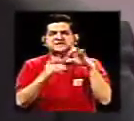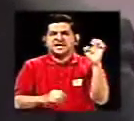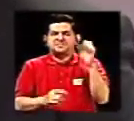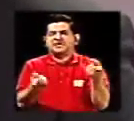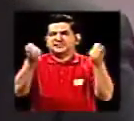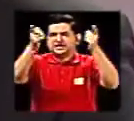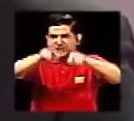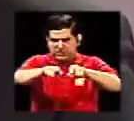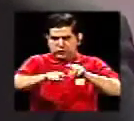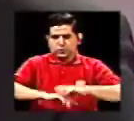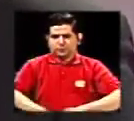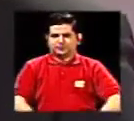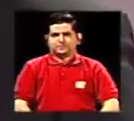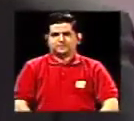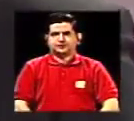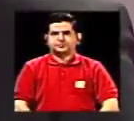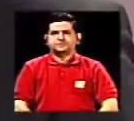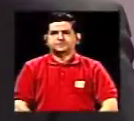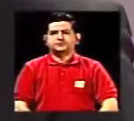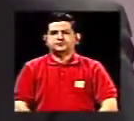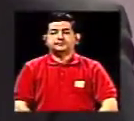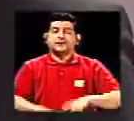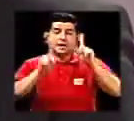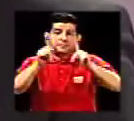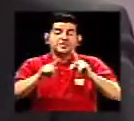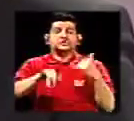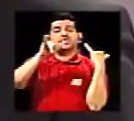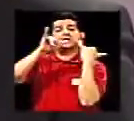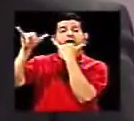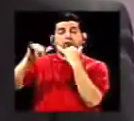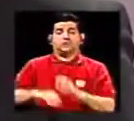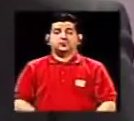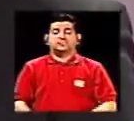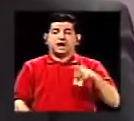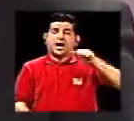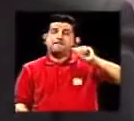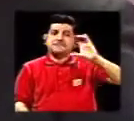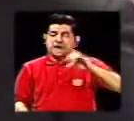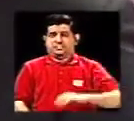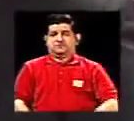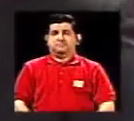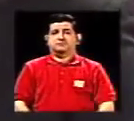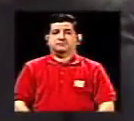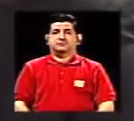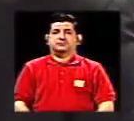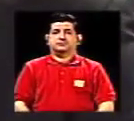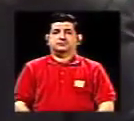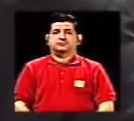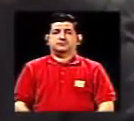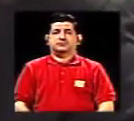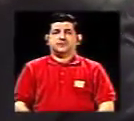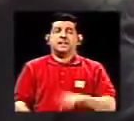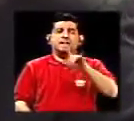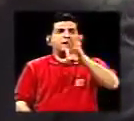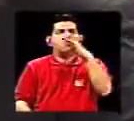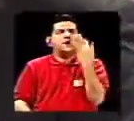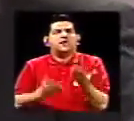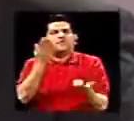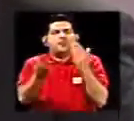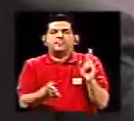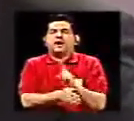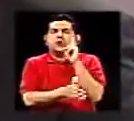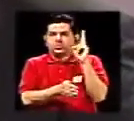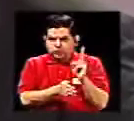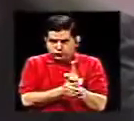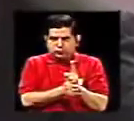enero. Y hay quienes acusan al PAC de que de alguna manera